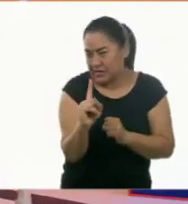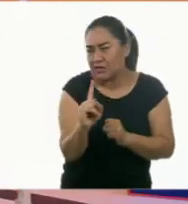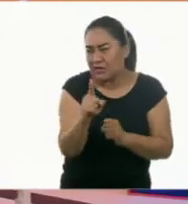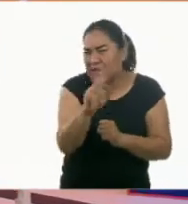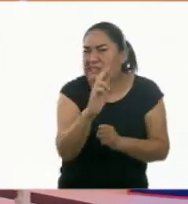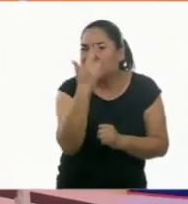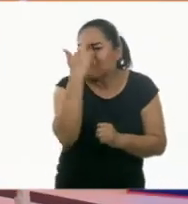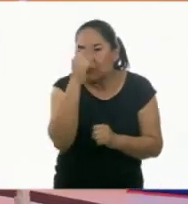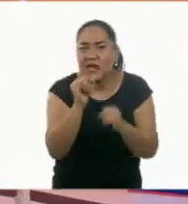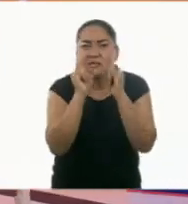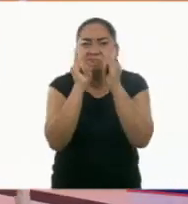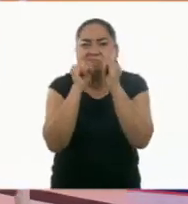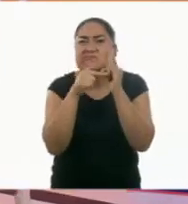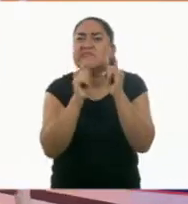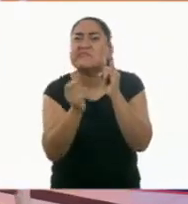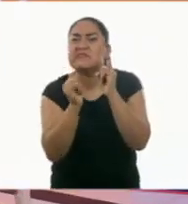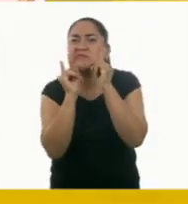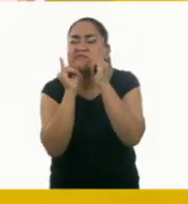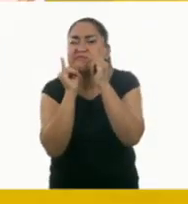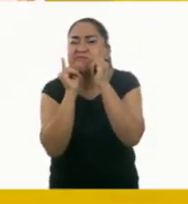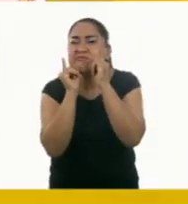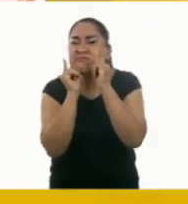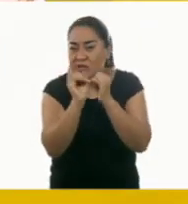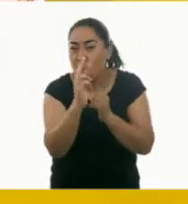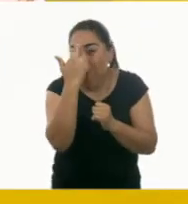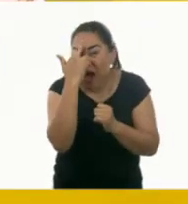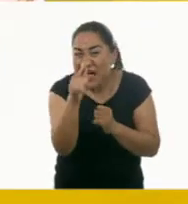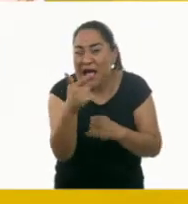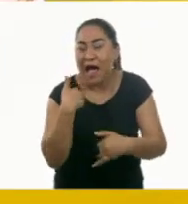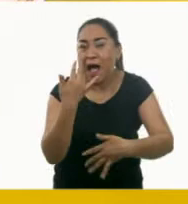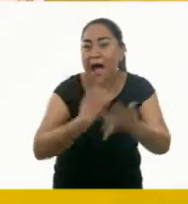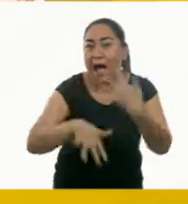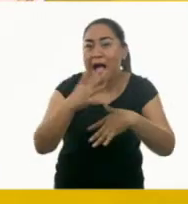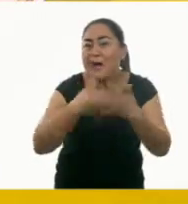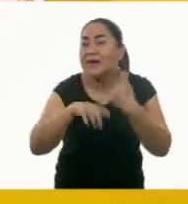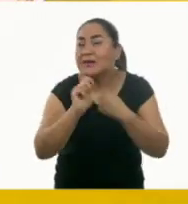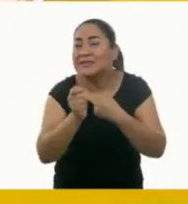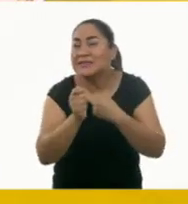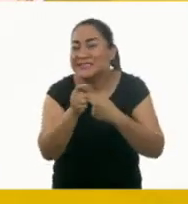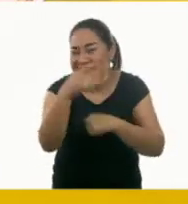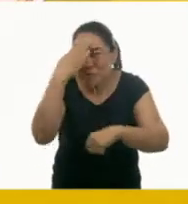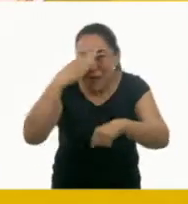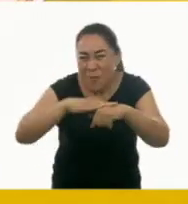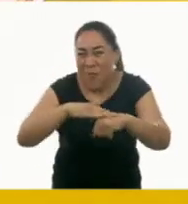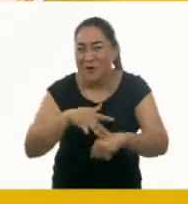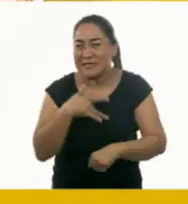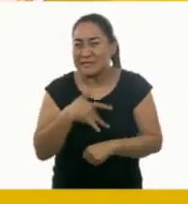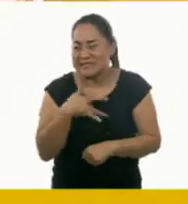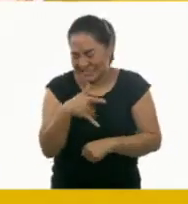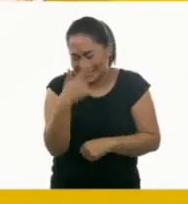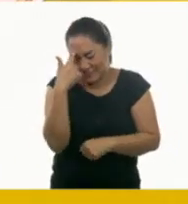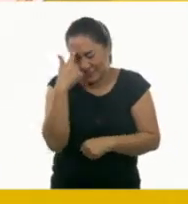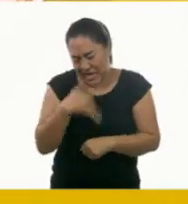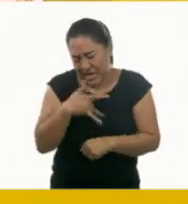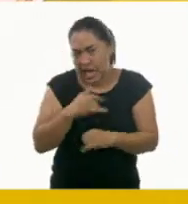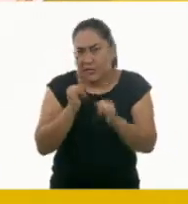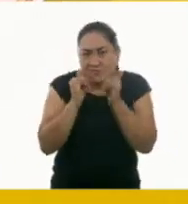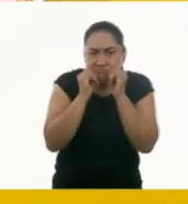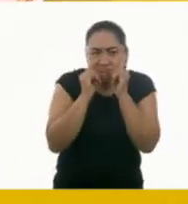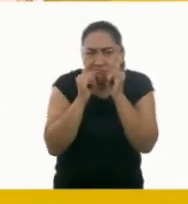estaba el jabalí? ¿Lo recuerdan? Hagan memoria. Despacio, tratemos de